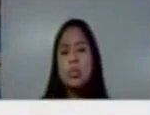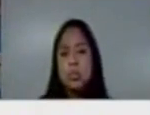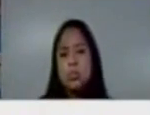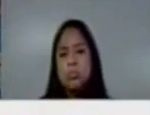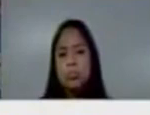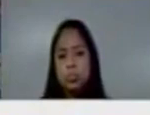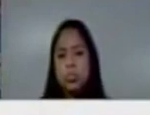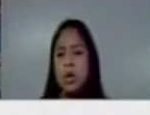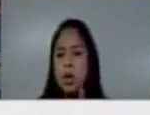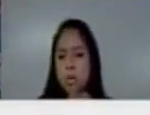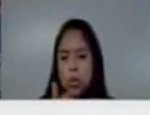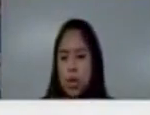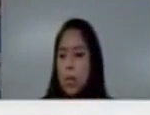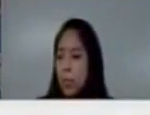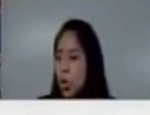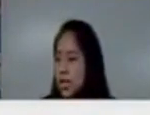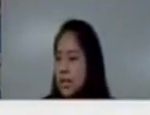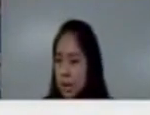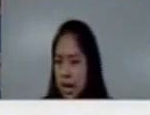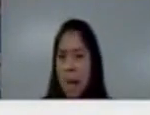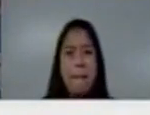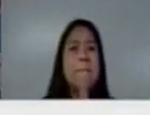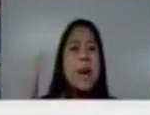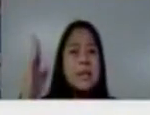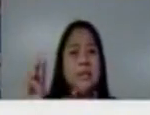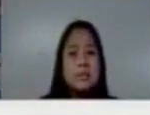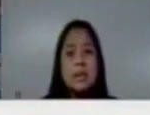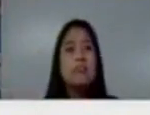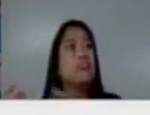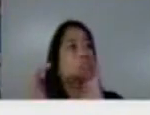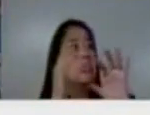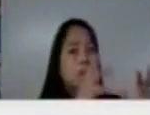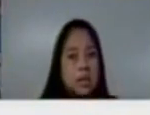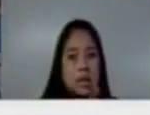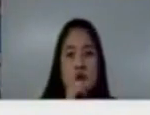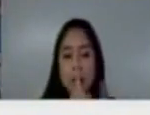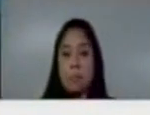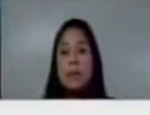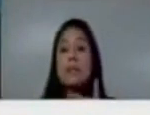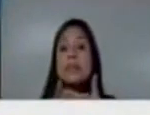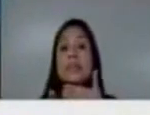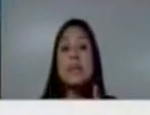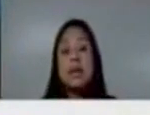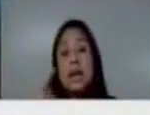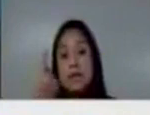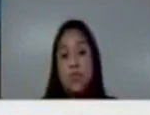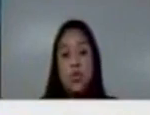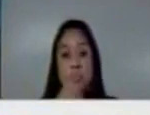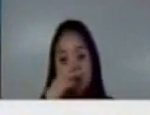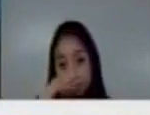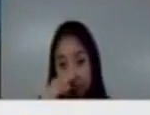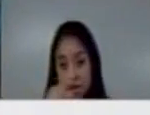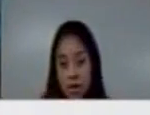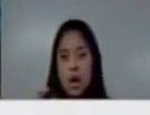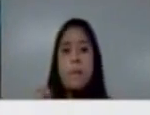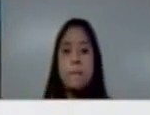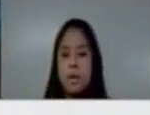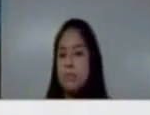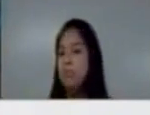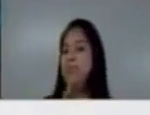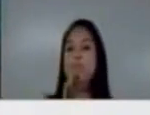municipios que son los más expulsores de gente, que coinciden con la frontera mexicana, podamos detener